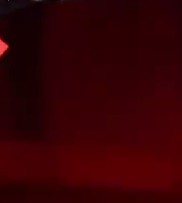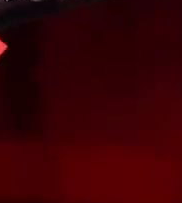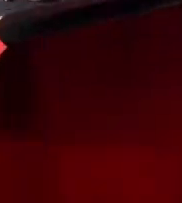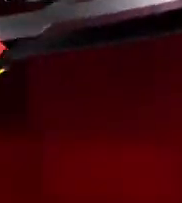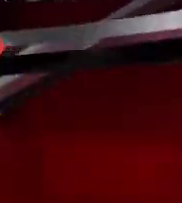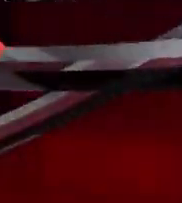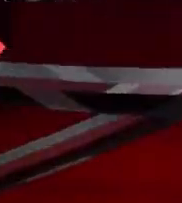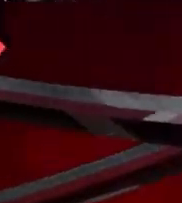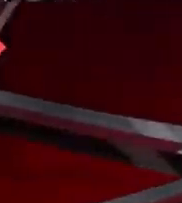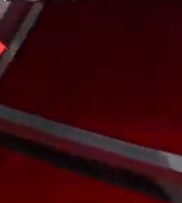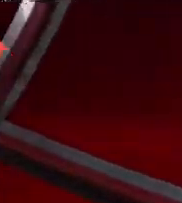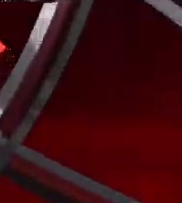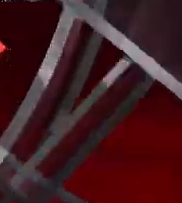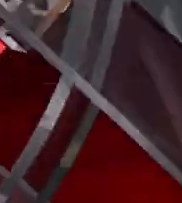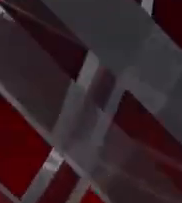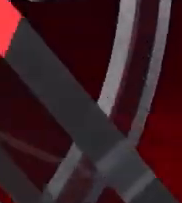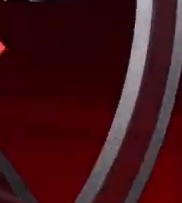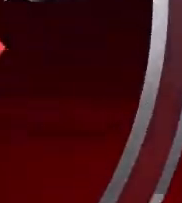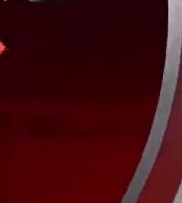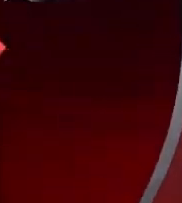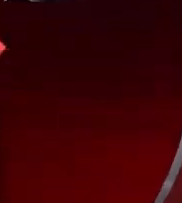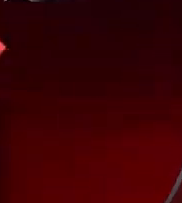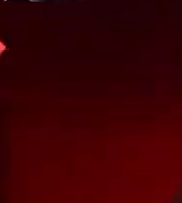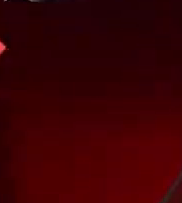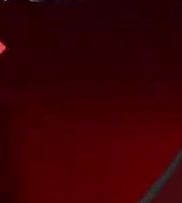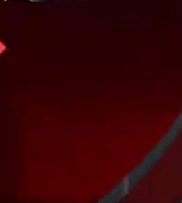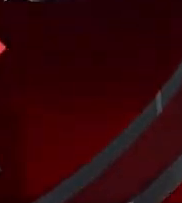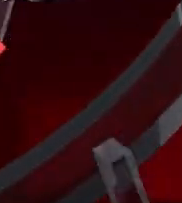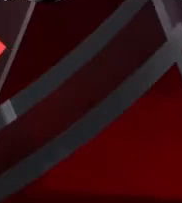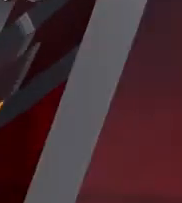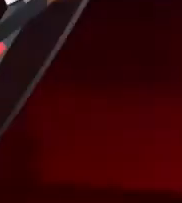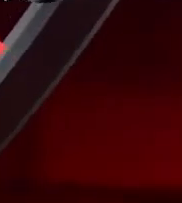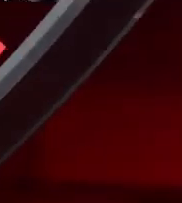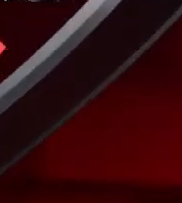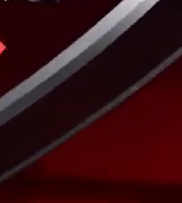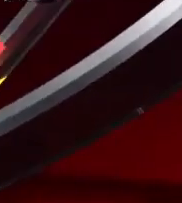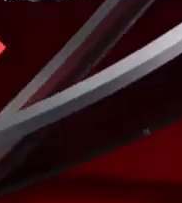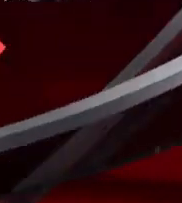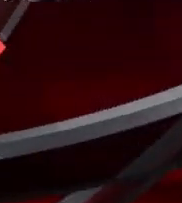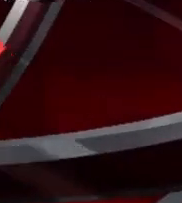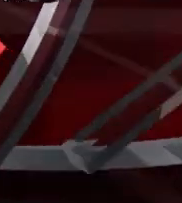continuamos con tve le noticias emisión se trata